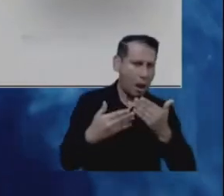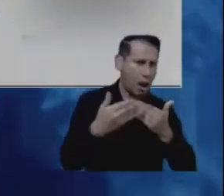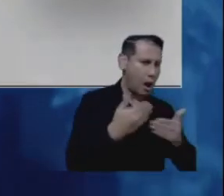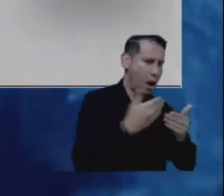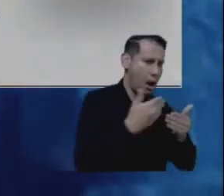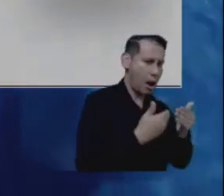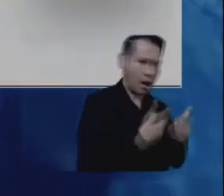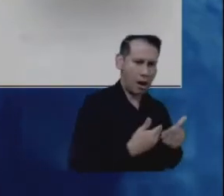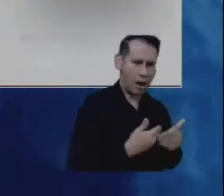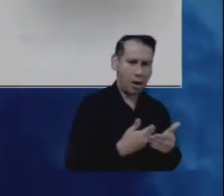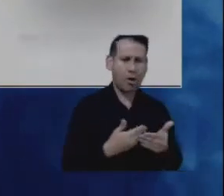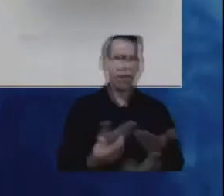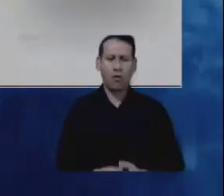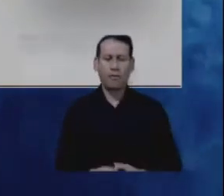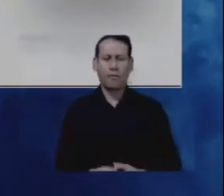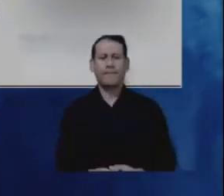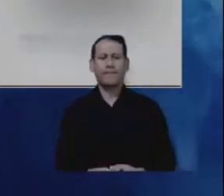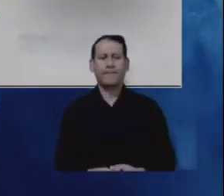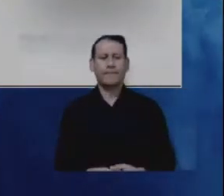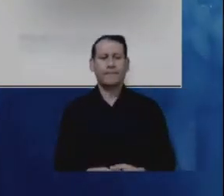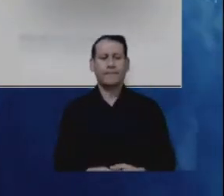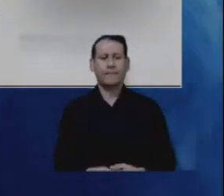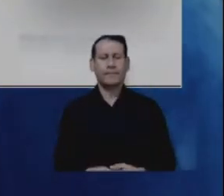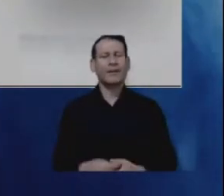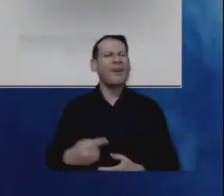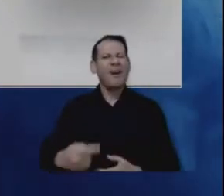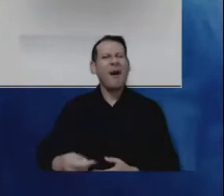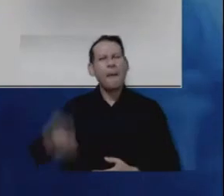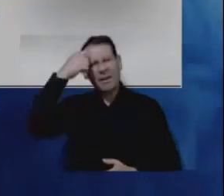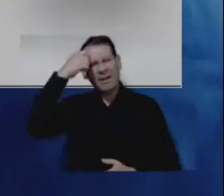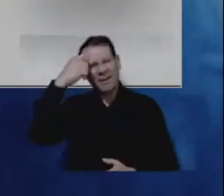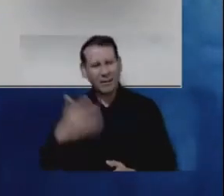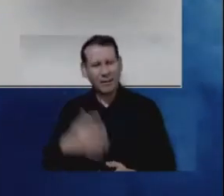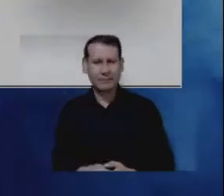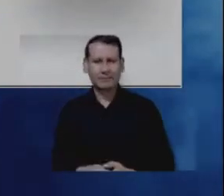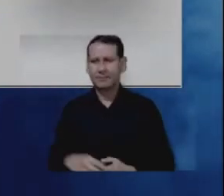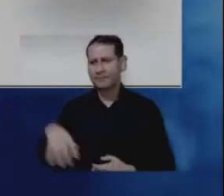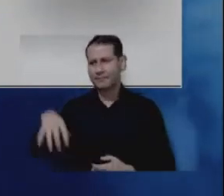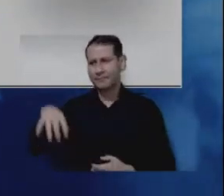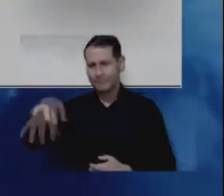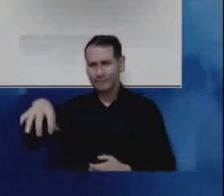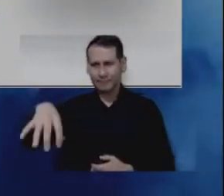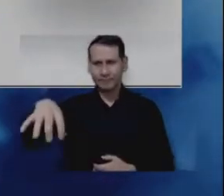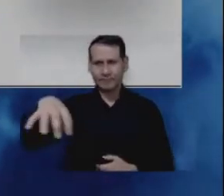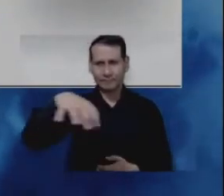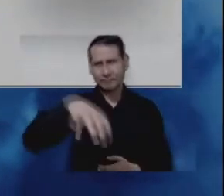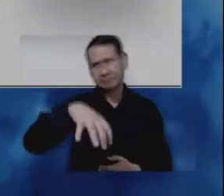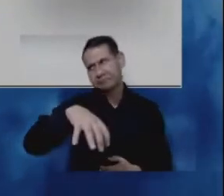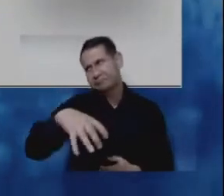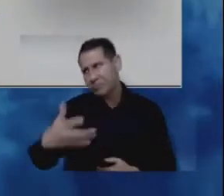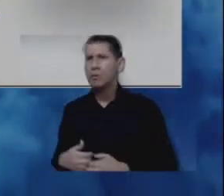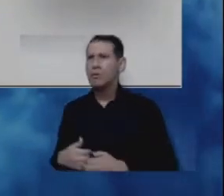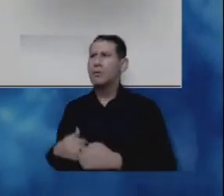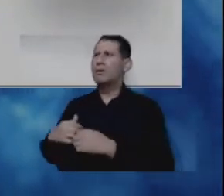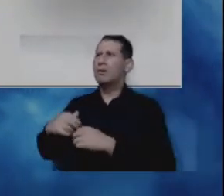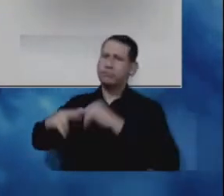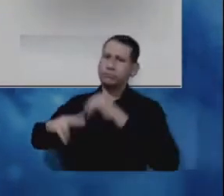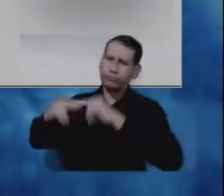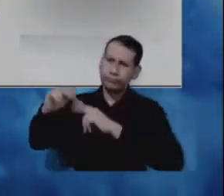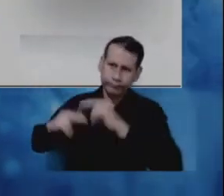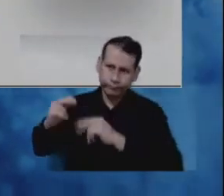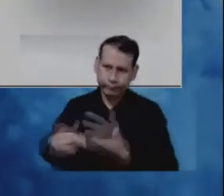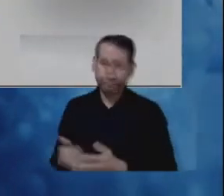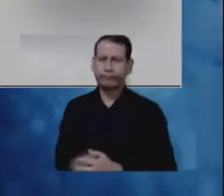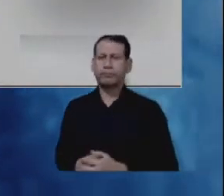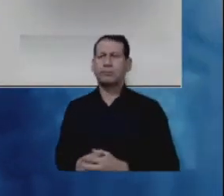son: se tuvo en cuenta que los sectores pertenecieran a sectores de infraestructura crítica, su aporte